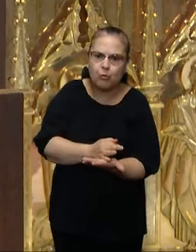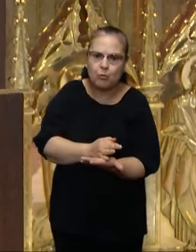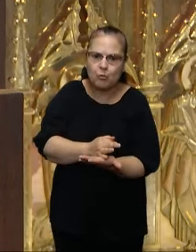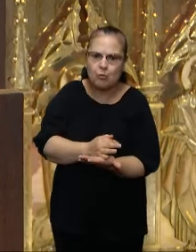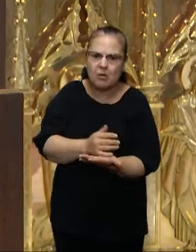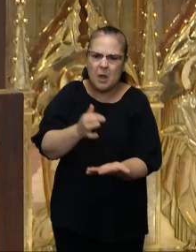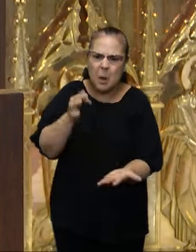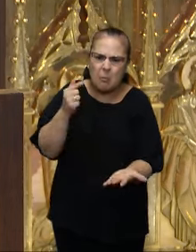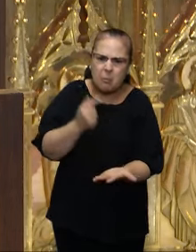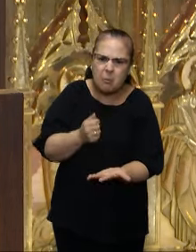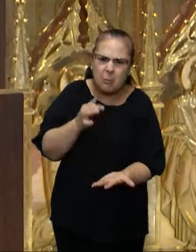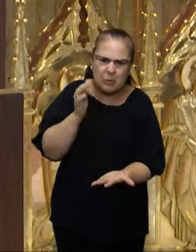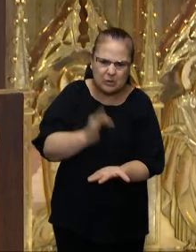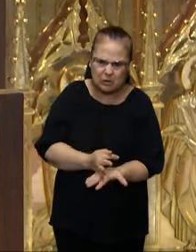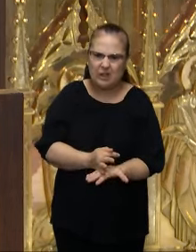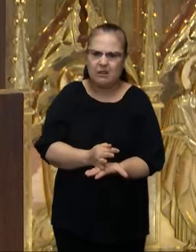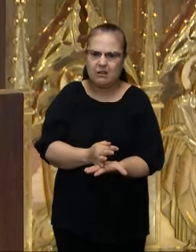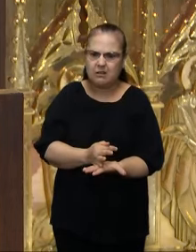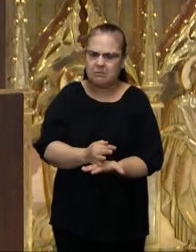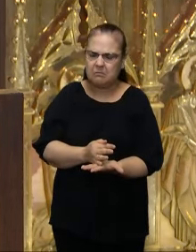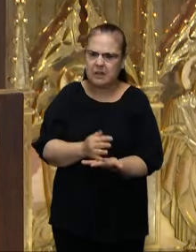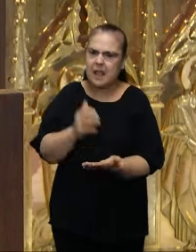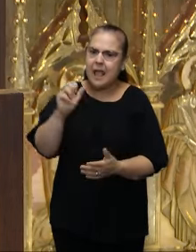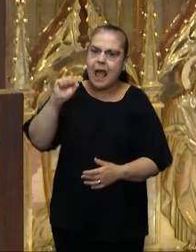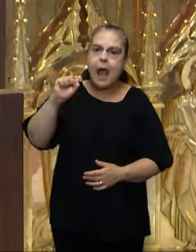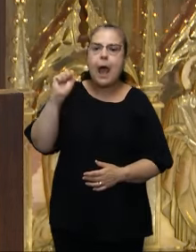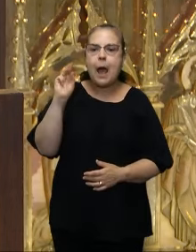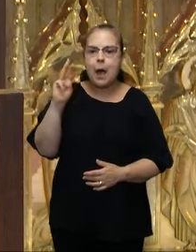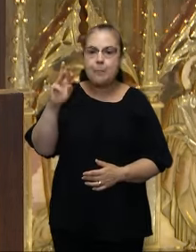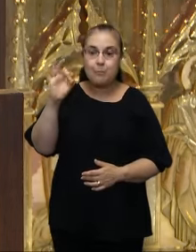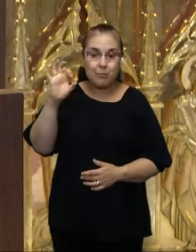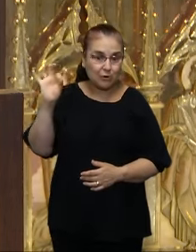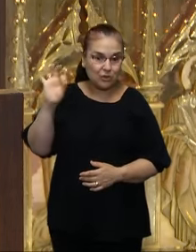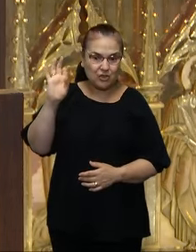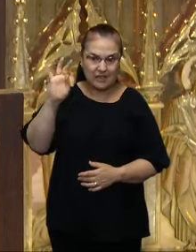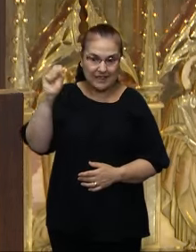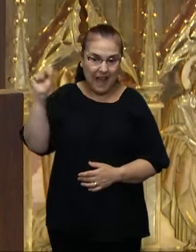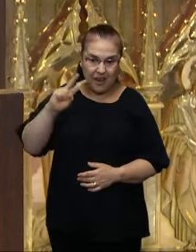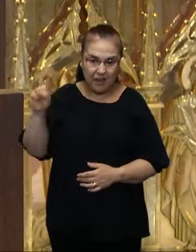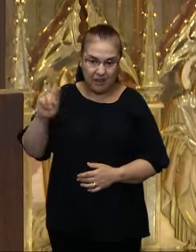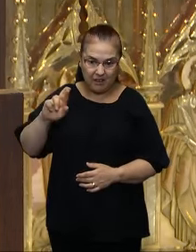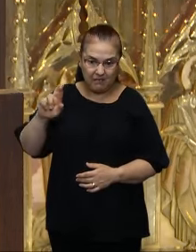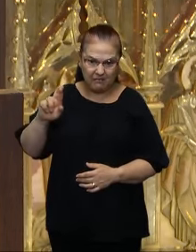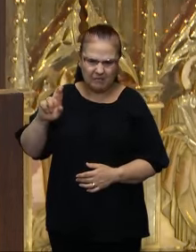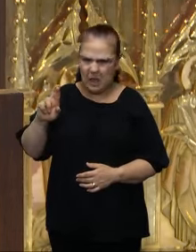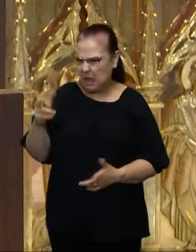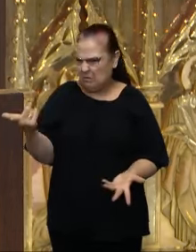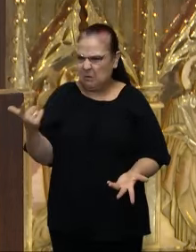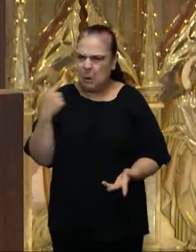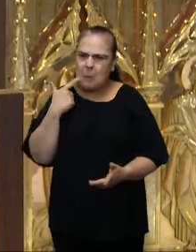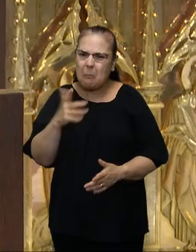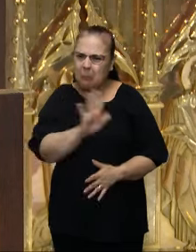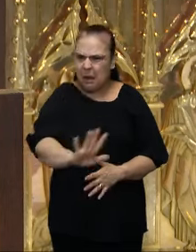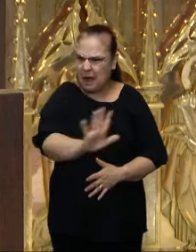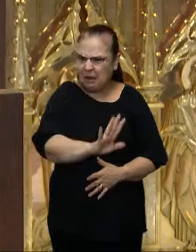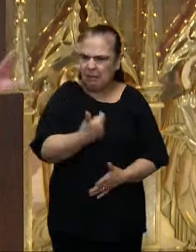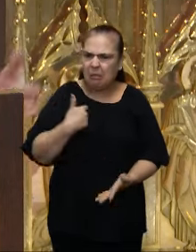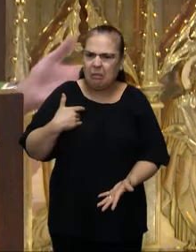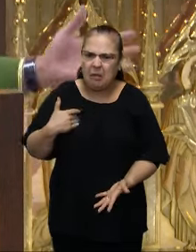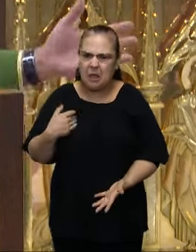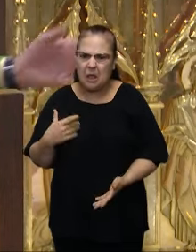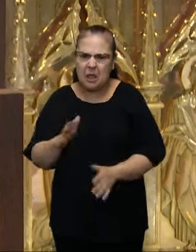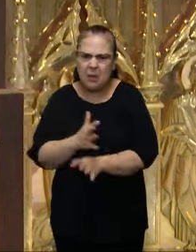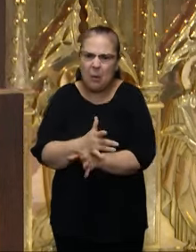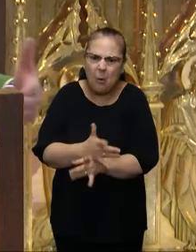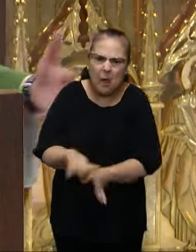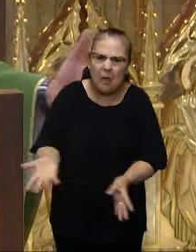apostar. A mí no me gusta ese verbo, porque ese verbo a mí me suena más pues a apostar a las carreras, a apostar a las quinielas, a apostar a los